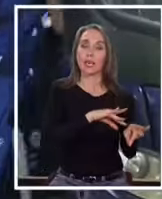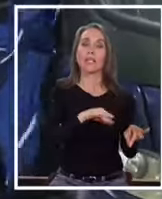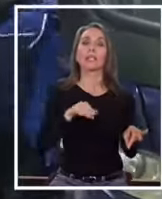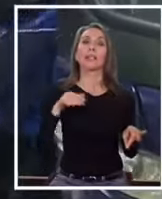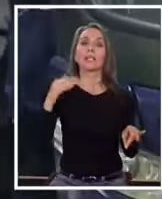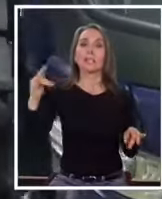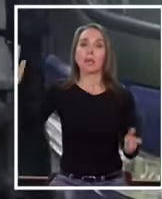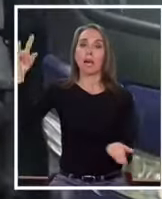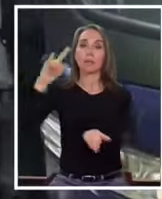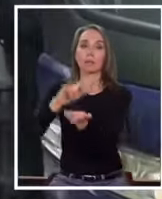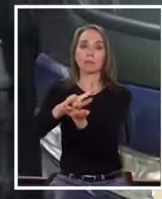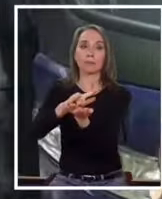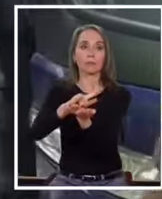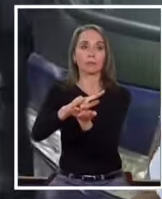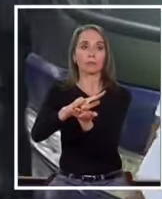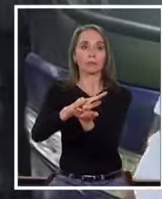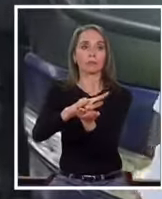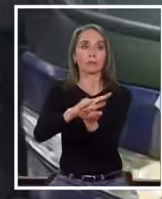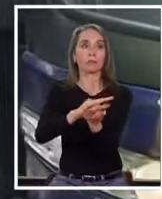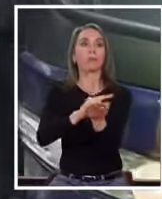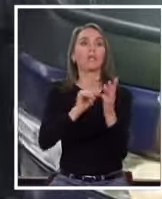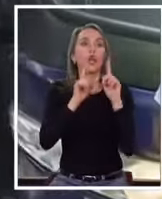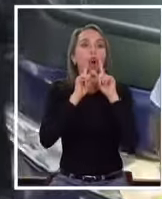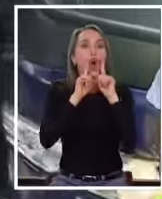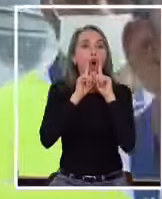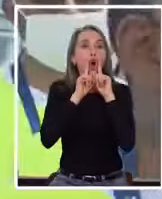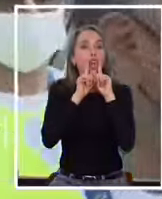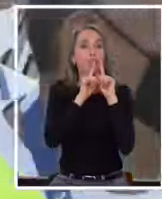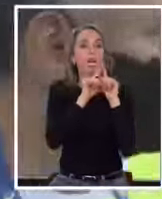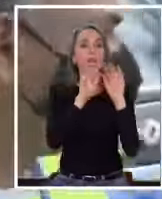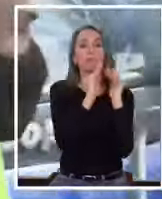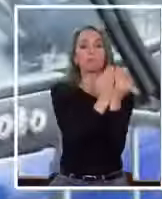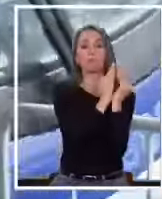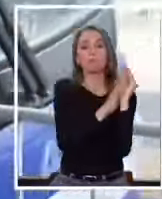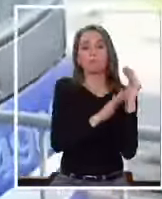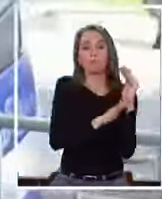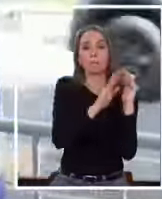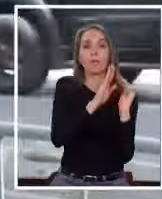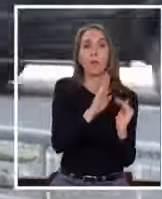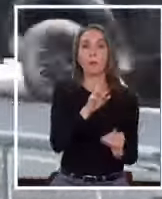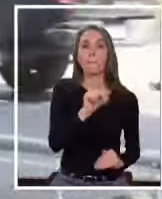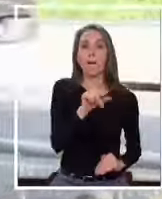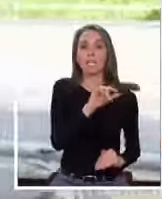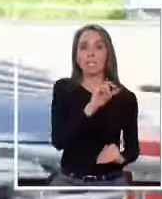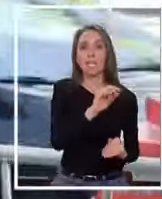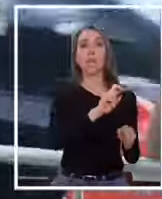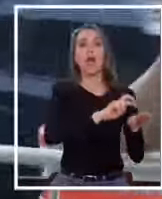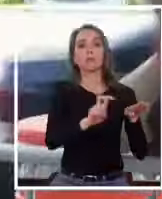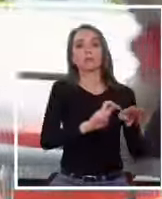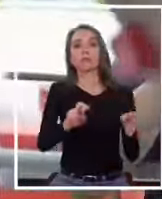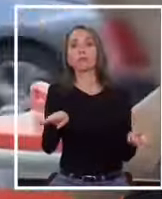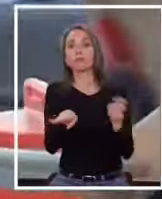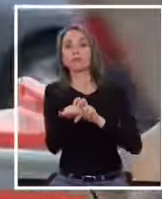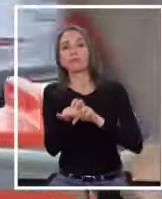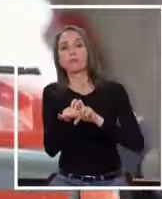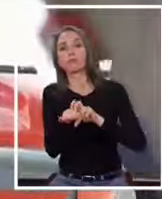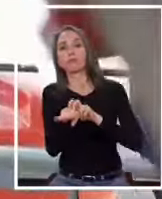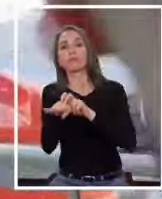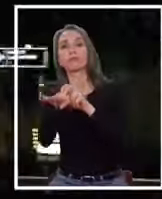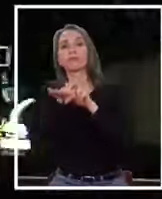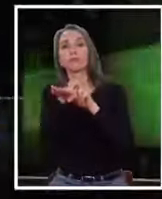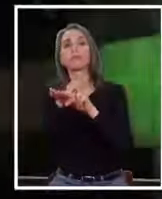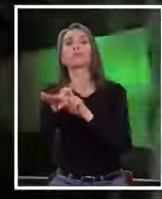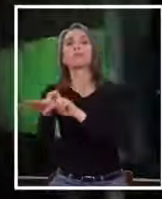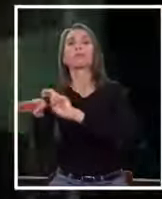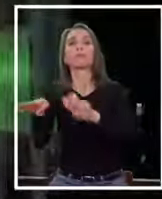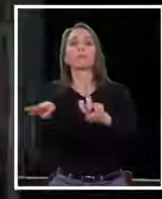ya llegaron a nuestro país. Ahí la salida del hotel de concentración en Brasilia, ya para luego tomar el avión